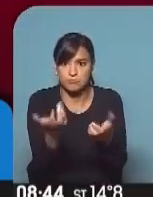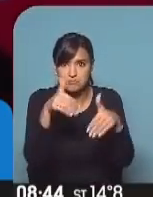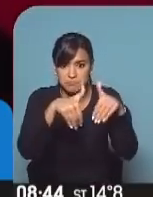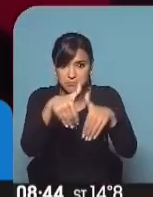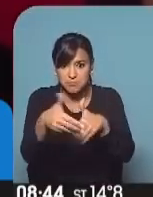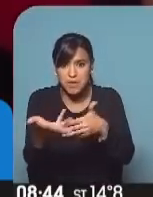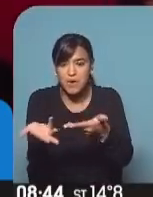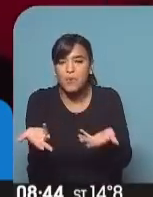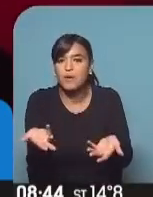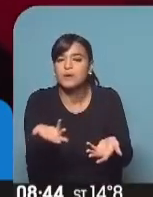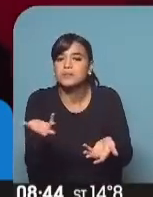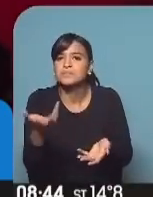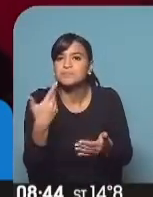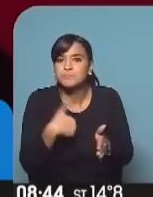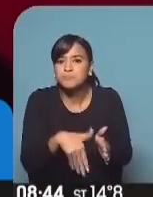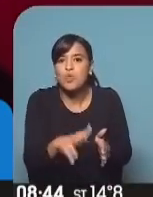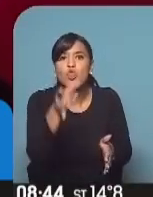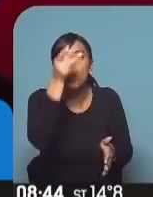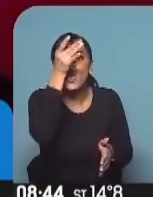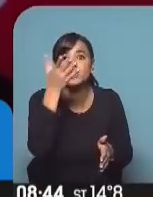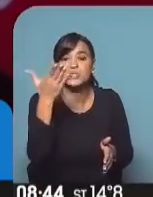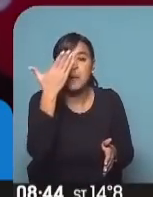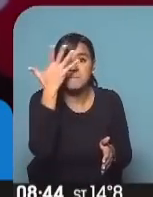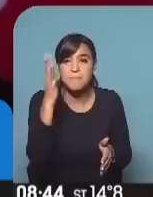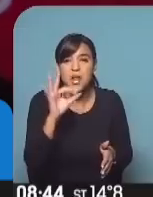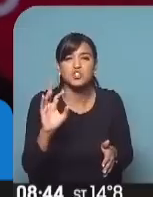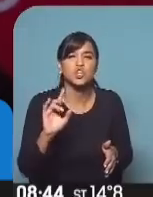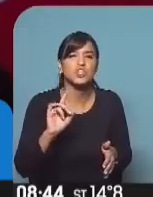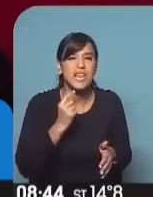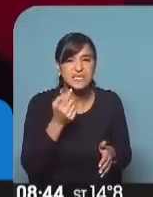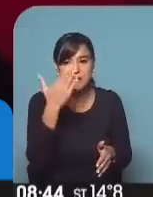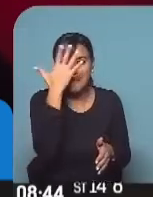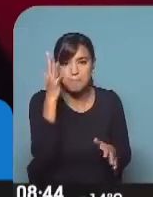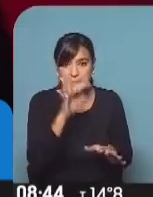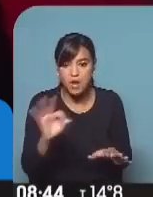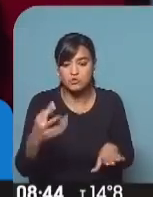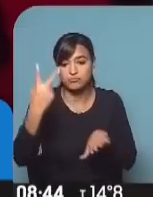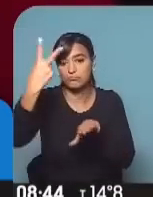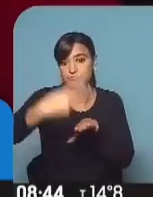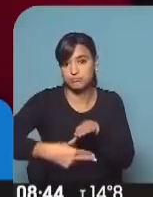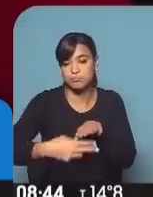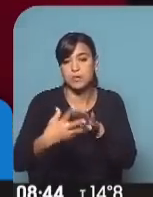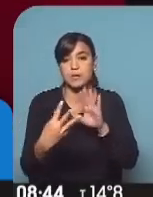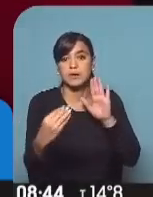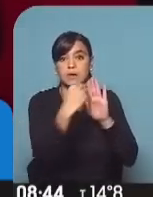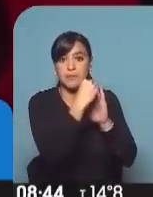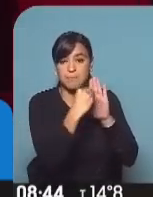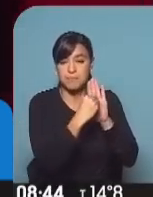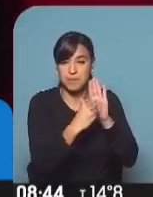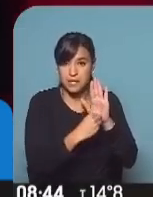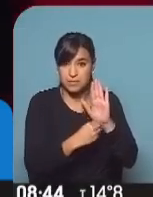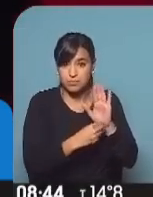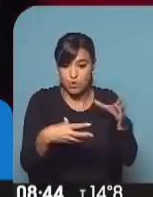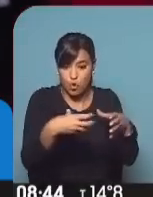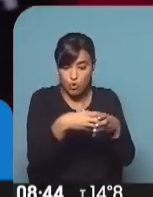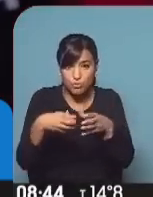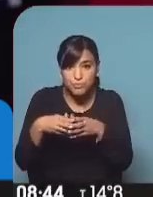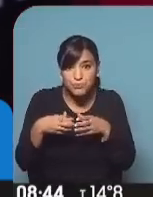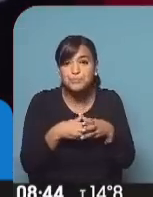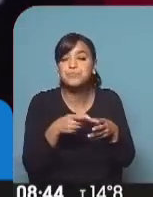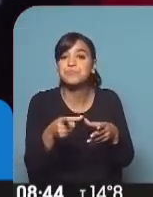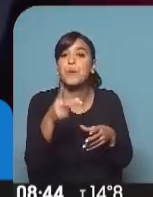el día 12 de marzo o 13 de marzo había vencido los plazos para la inclusión de las alianzas y el 23 de